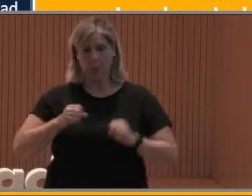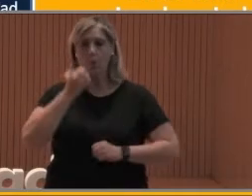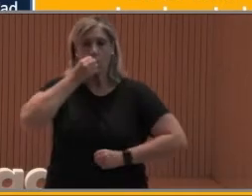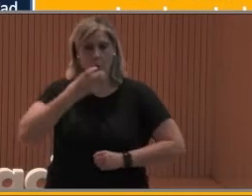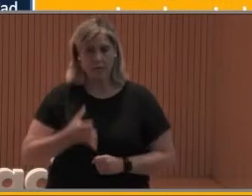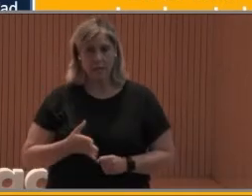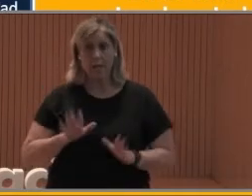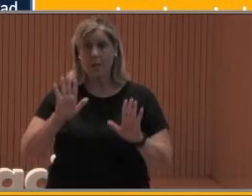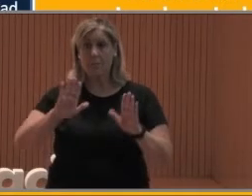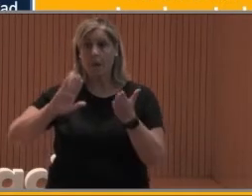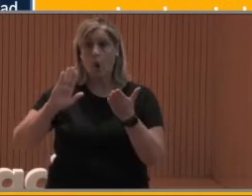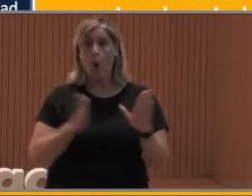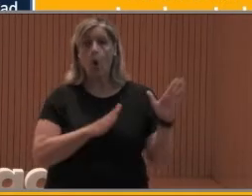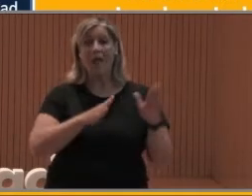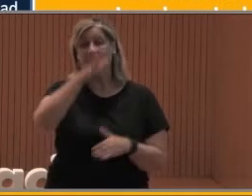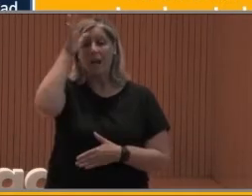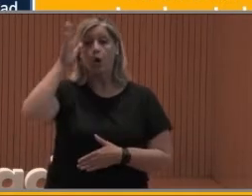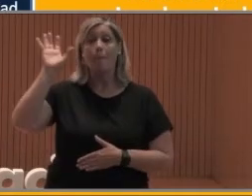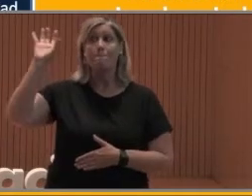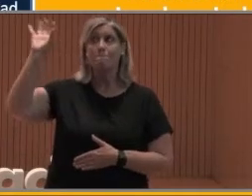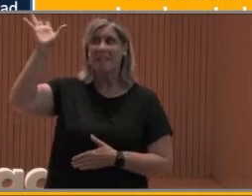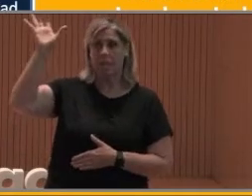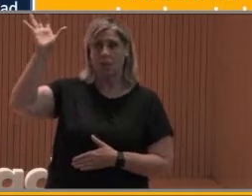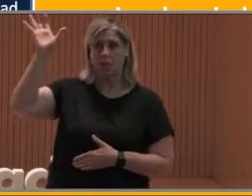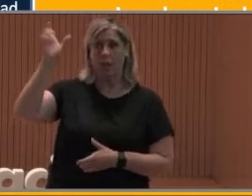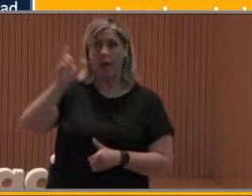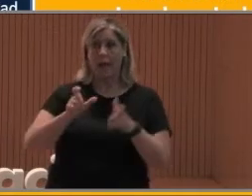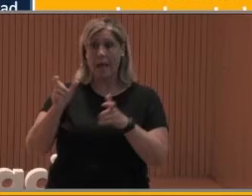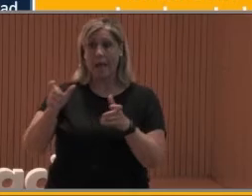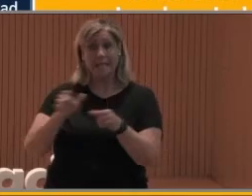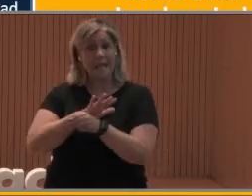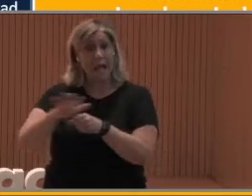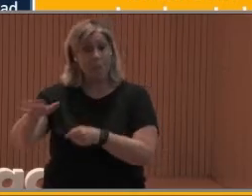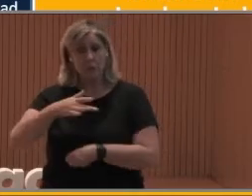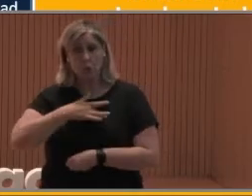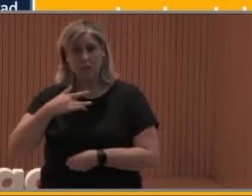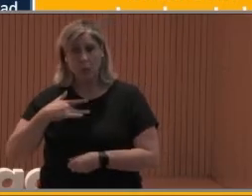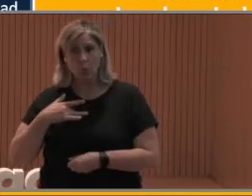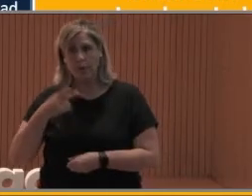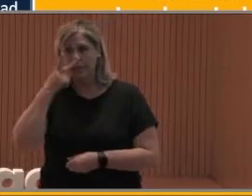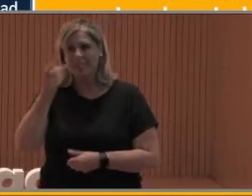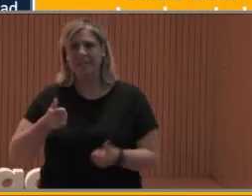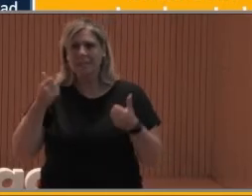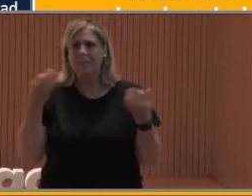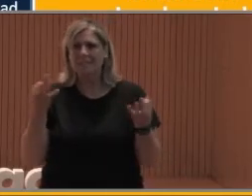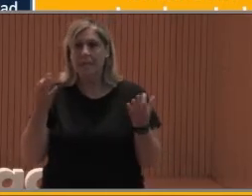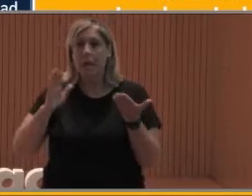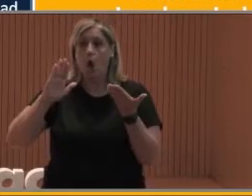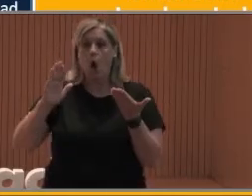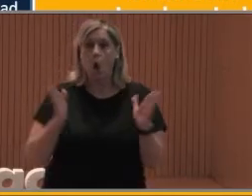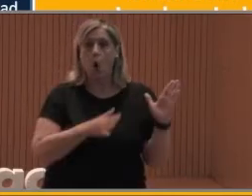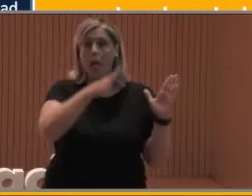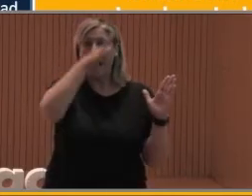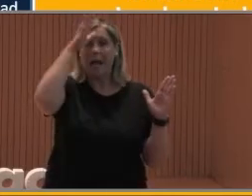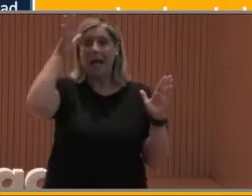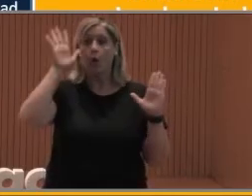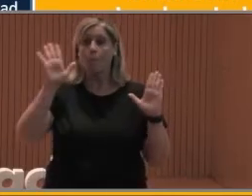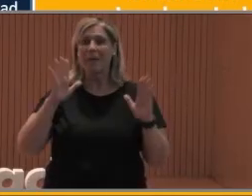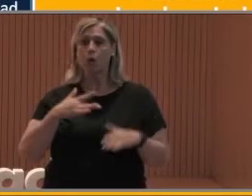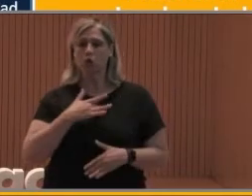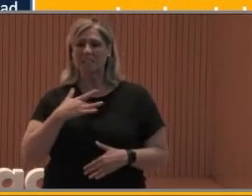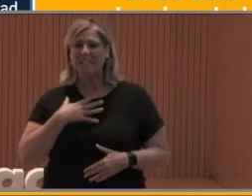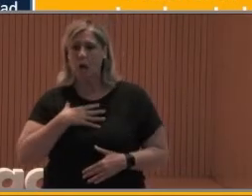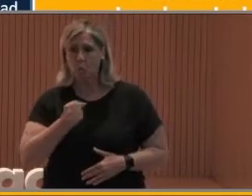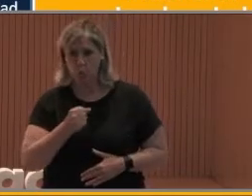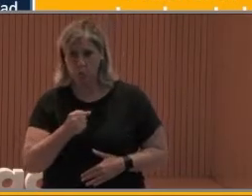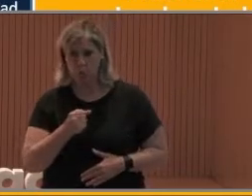olas de calor meteorológicas. Y a la gente del mundo de la salud nos debe interesar las olas de calor en salud. Y